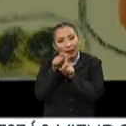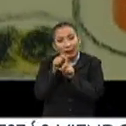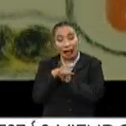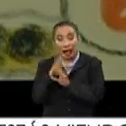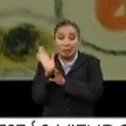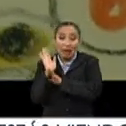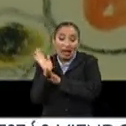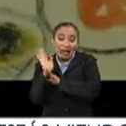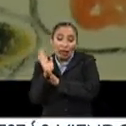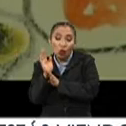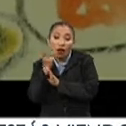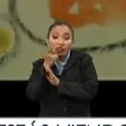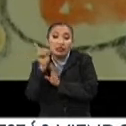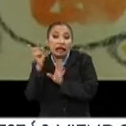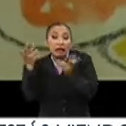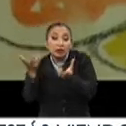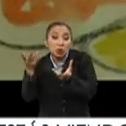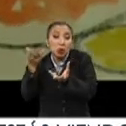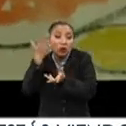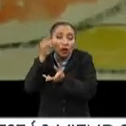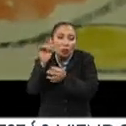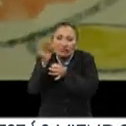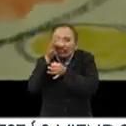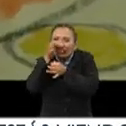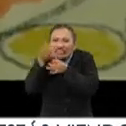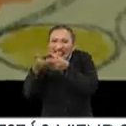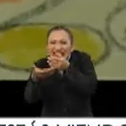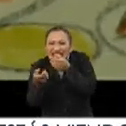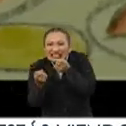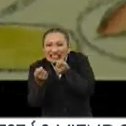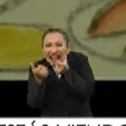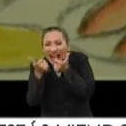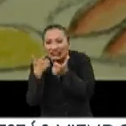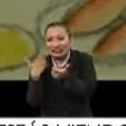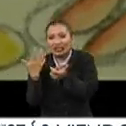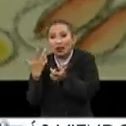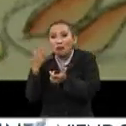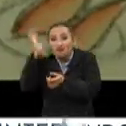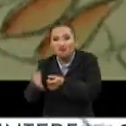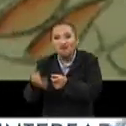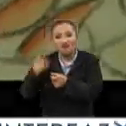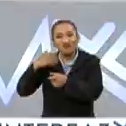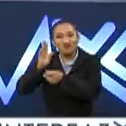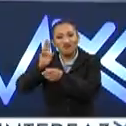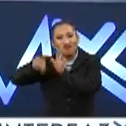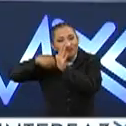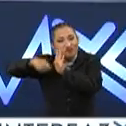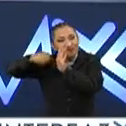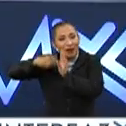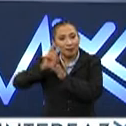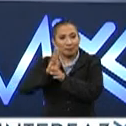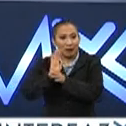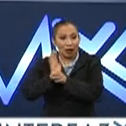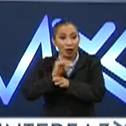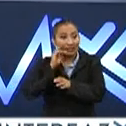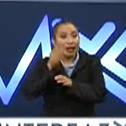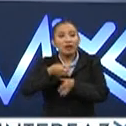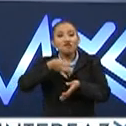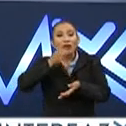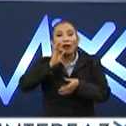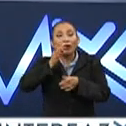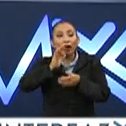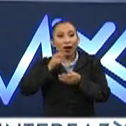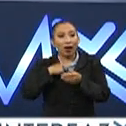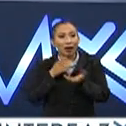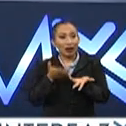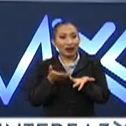Pues parece que sí, pero bueno, al final al menos se entrevistó con los grandes directivos de estas bueno, empresas. esta parte me encanta, lo que están desayunando, está